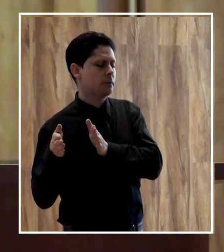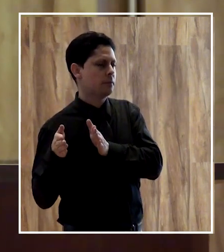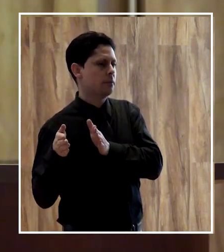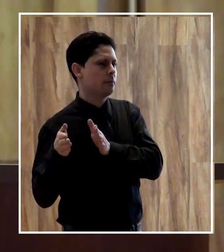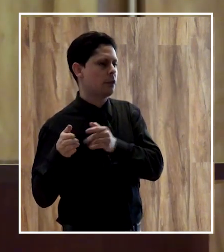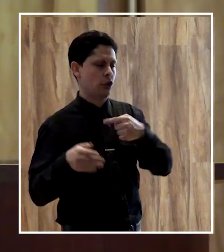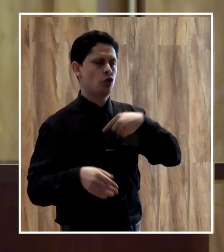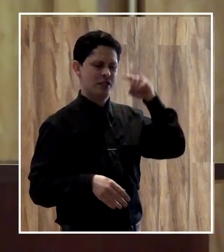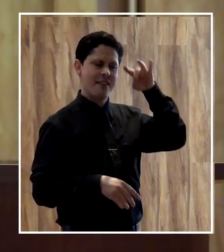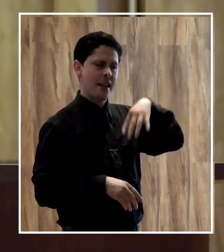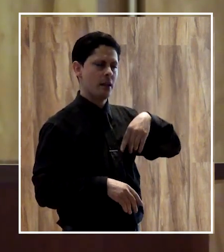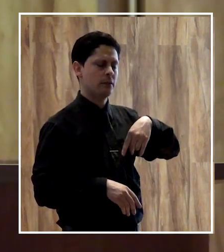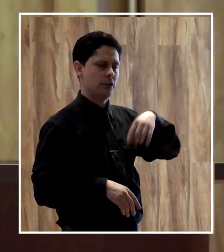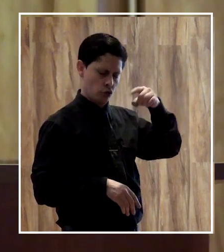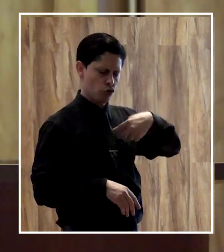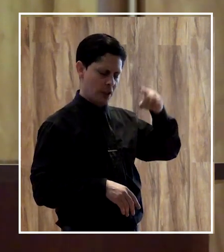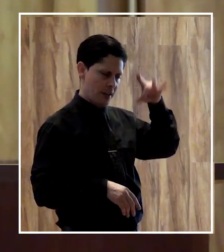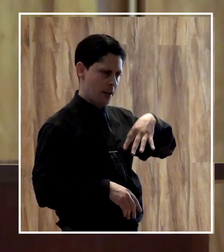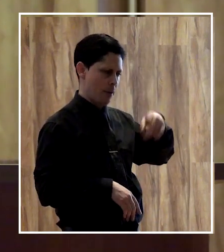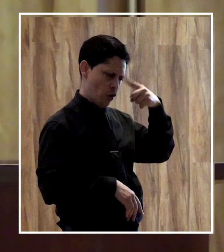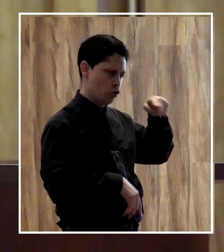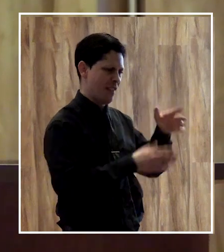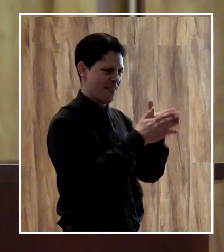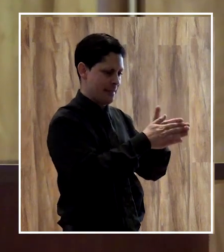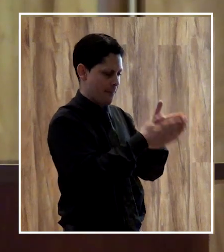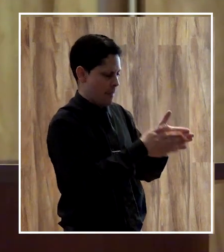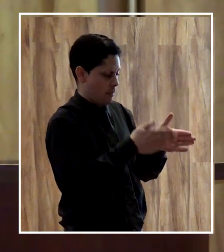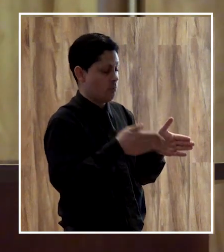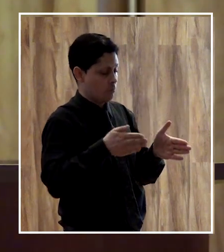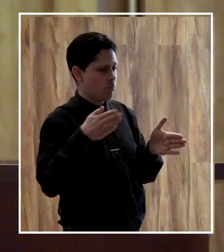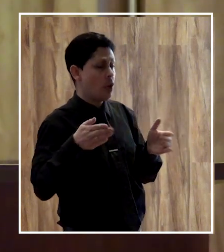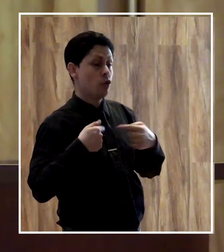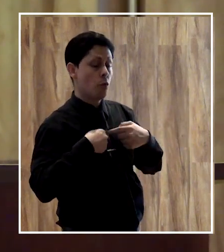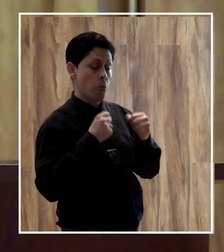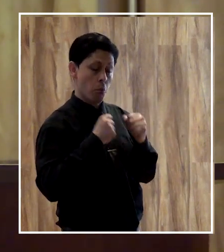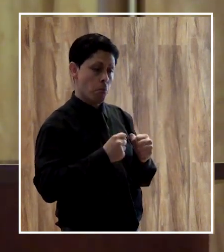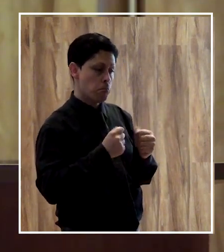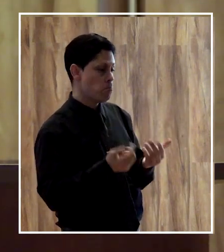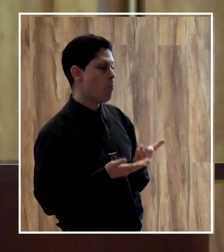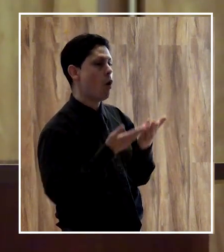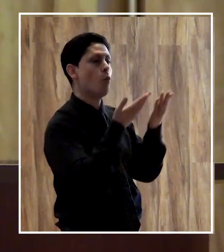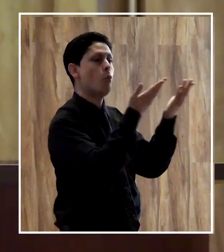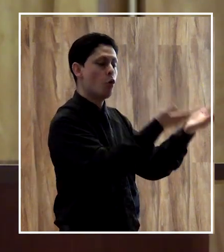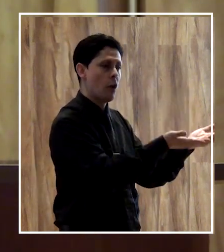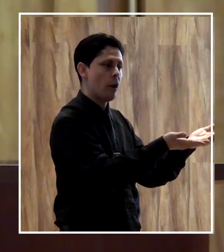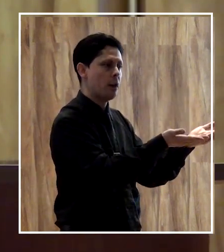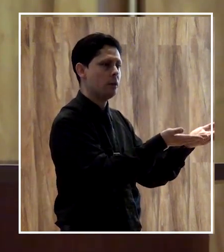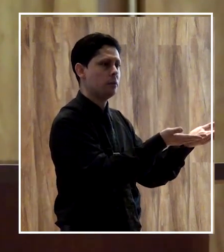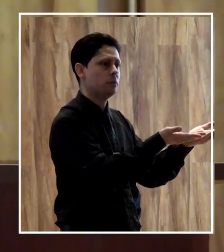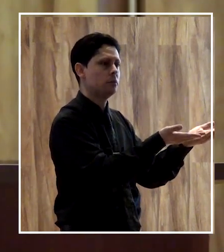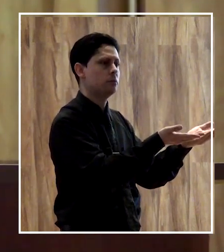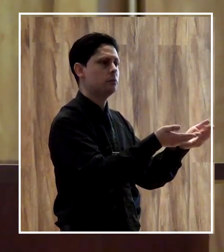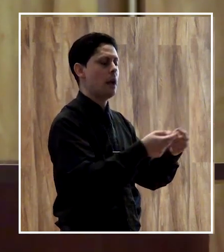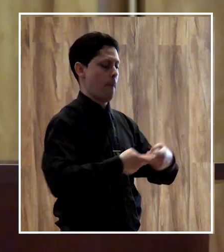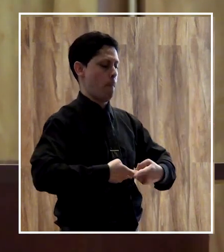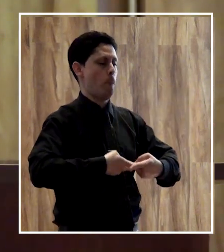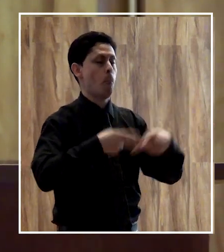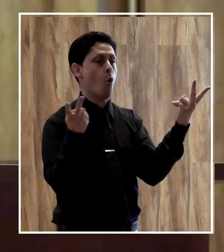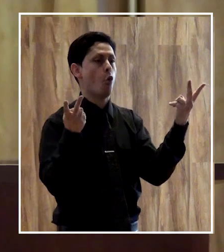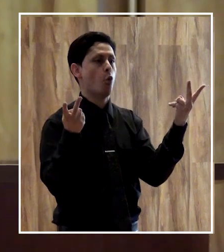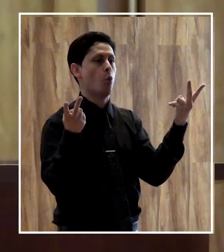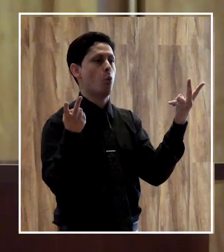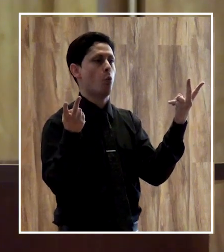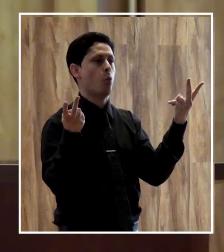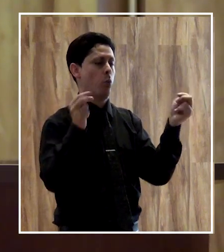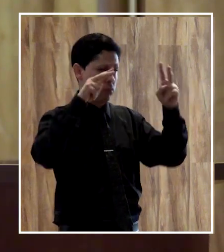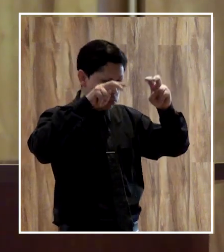regular que la irregular que yo traía. Y pude colaborar en la publicación